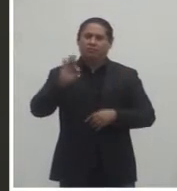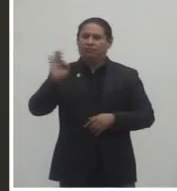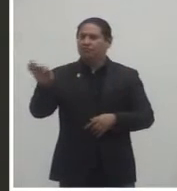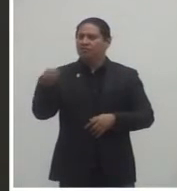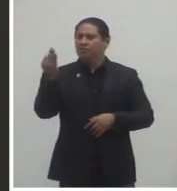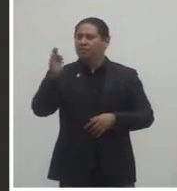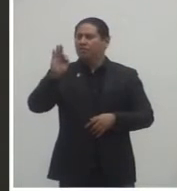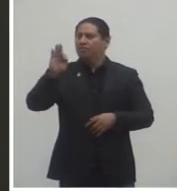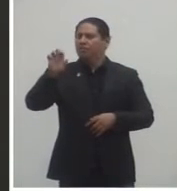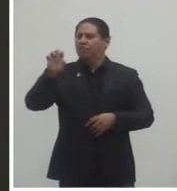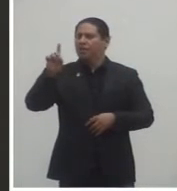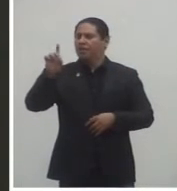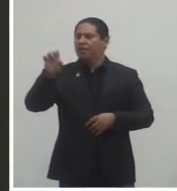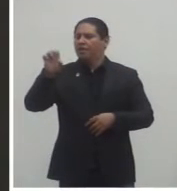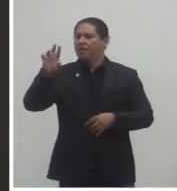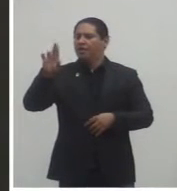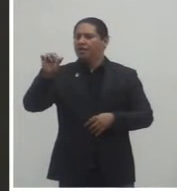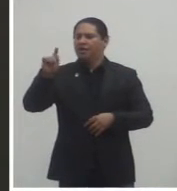federalismo mexicano.